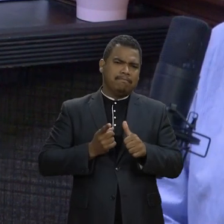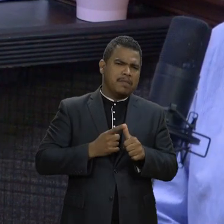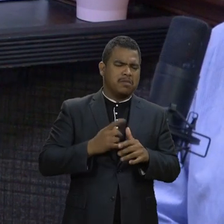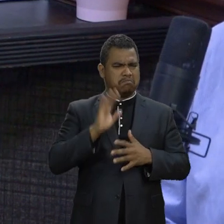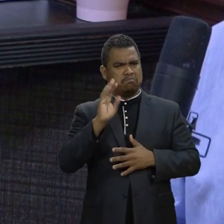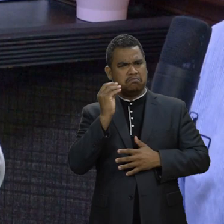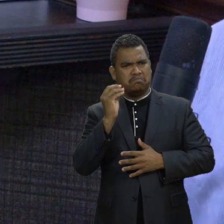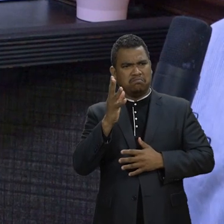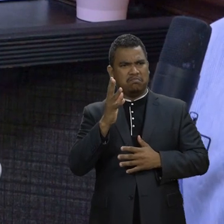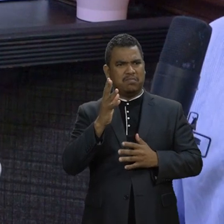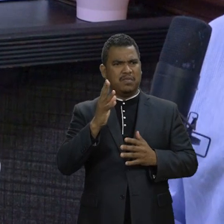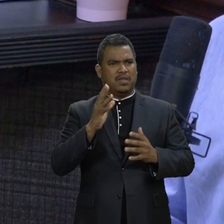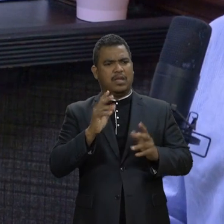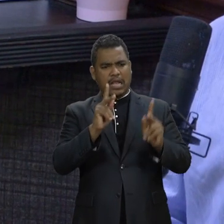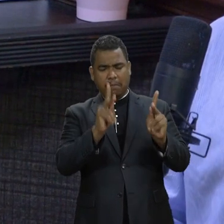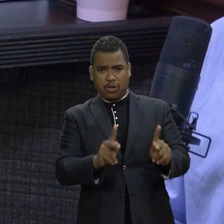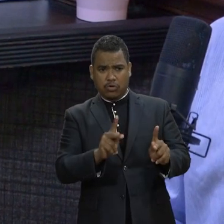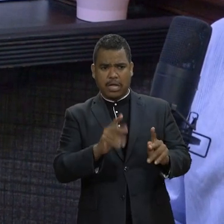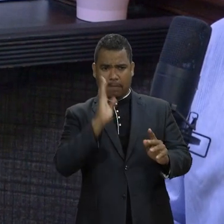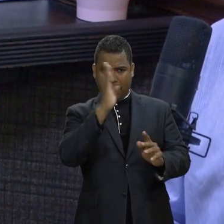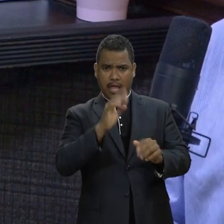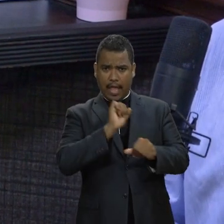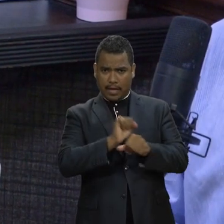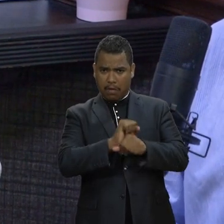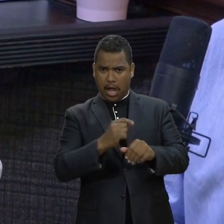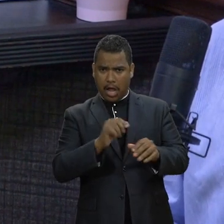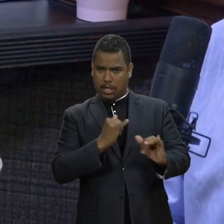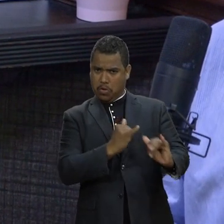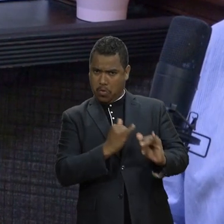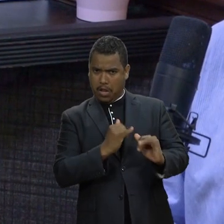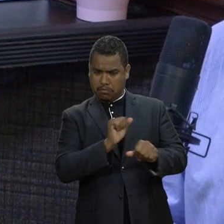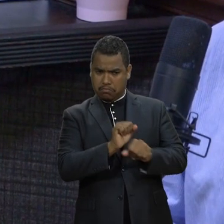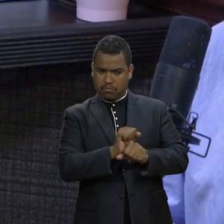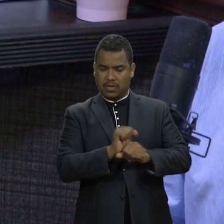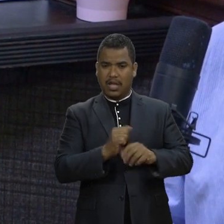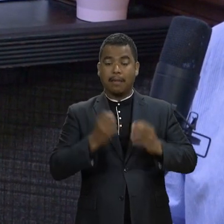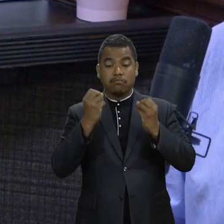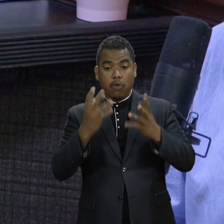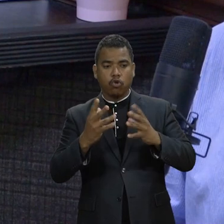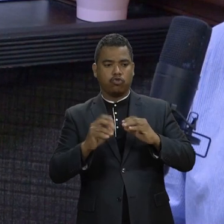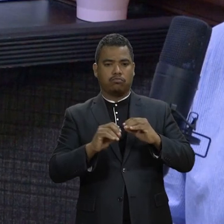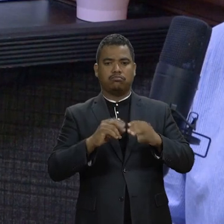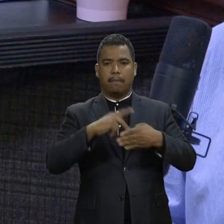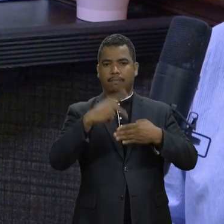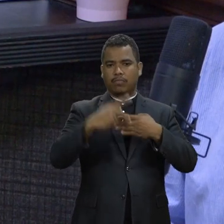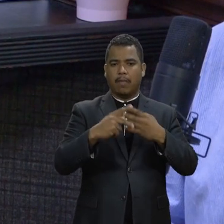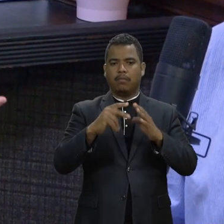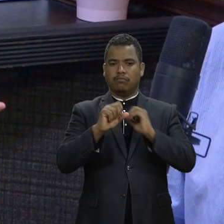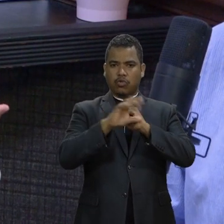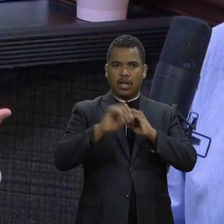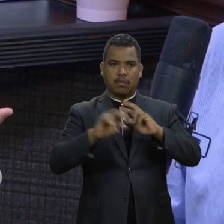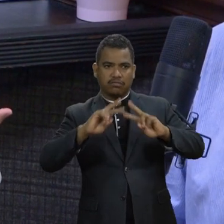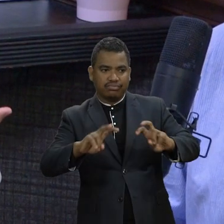Primero, vamos, me gustaría que la persona que... Hay varios programas de investigación ya, y si se ponen